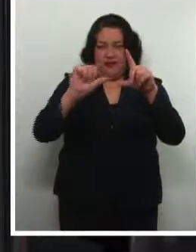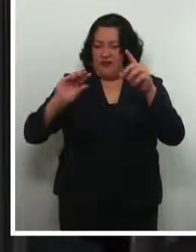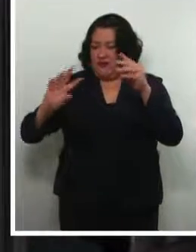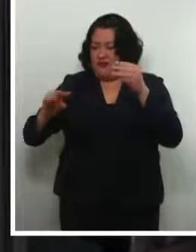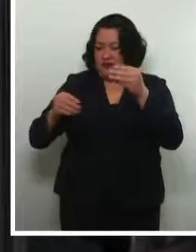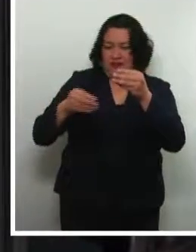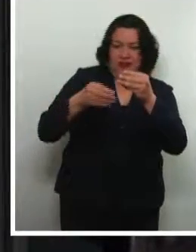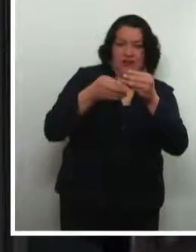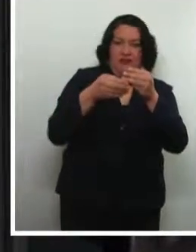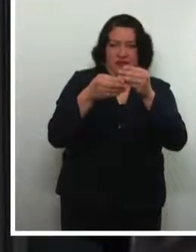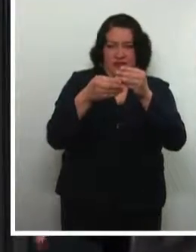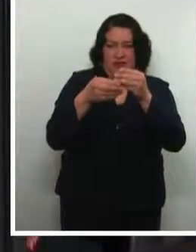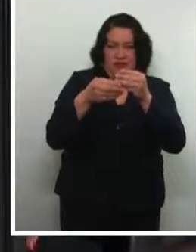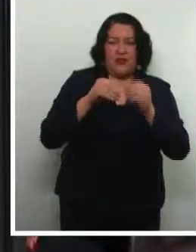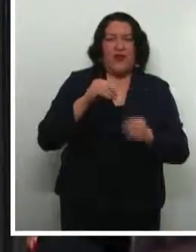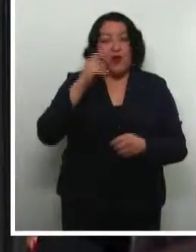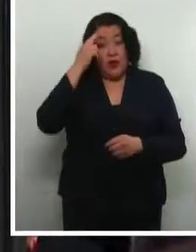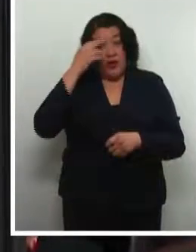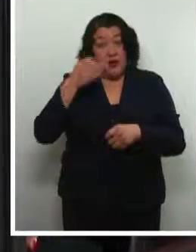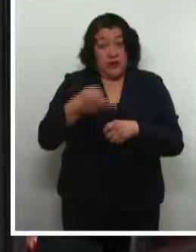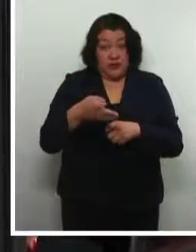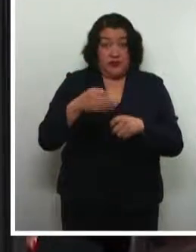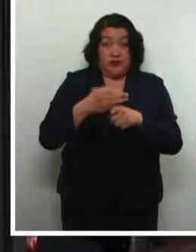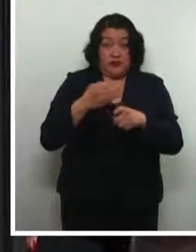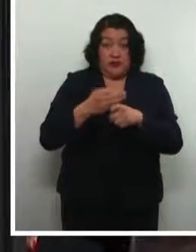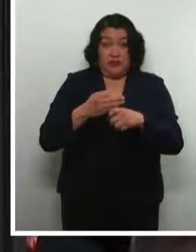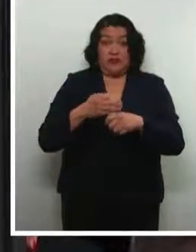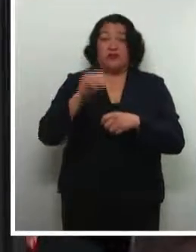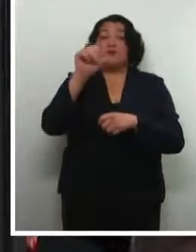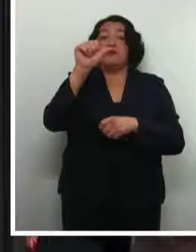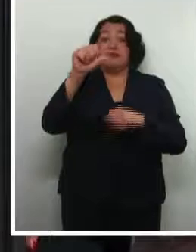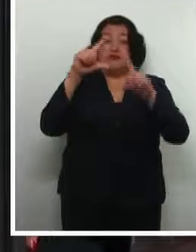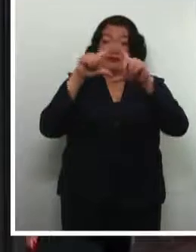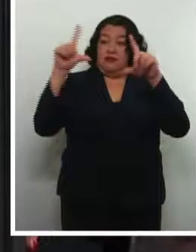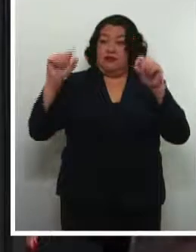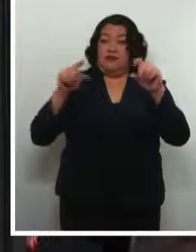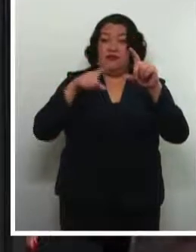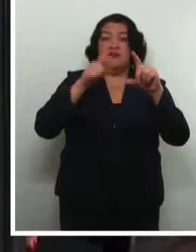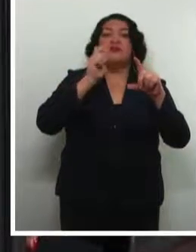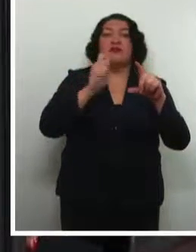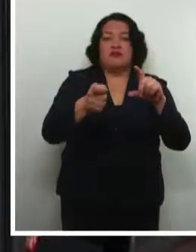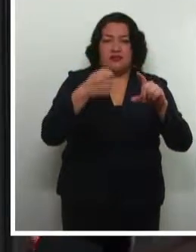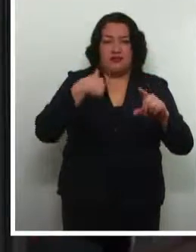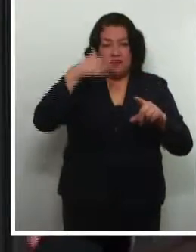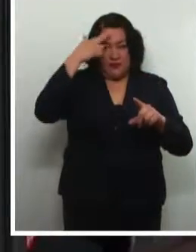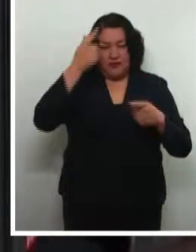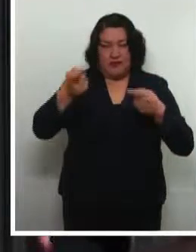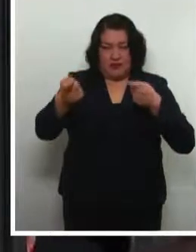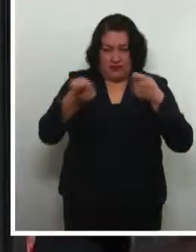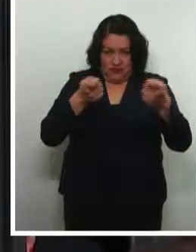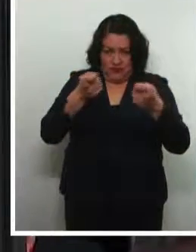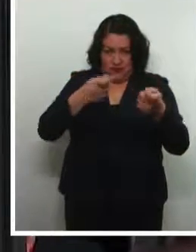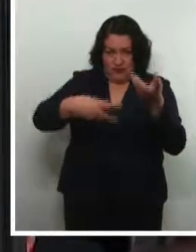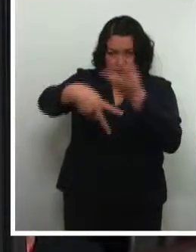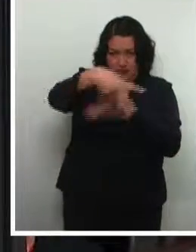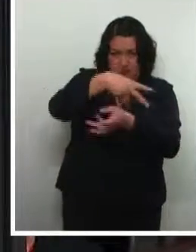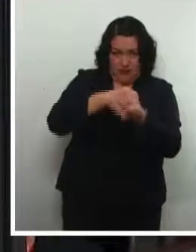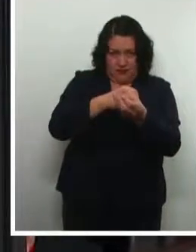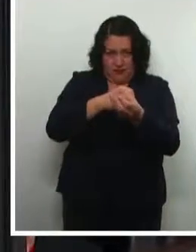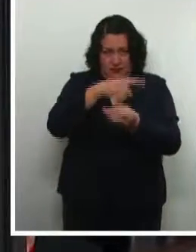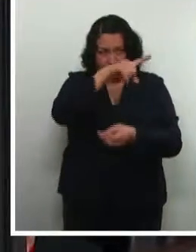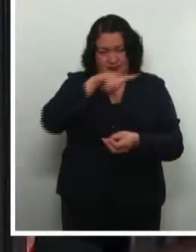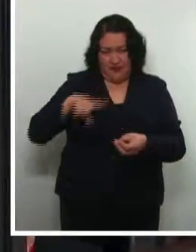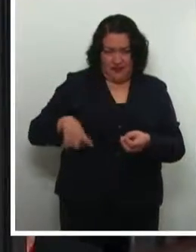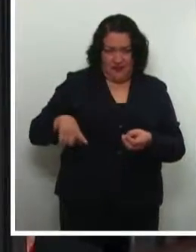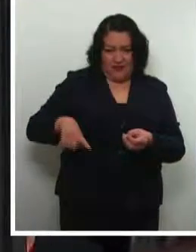de un numeral. Este apartado A, le comento que habla sobre gestión, evaluación y control de la función